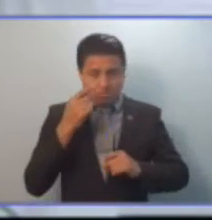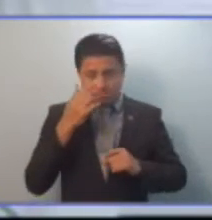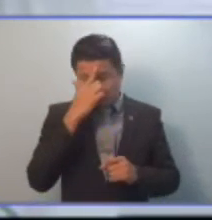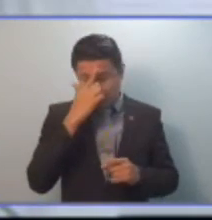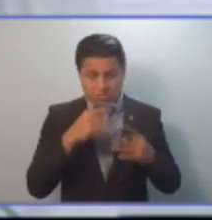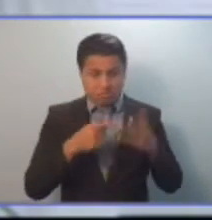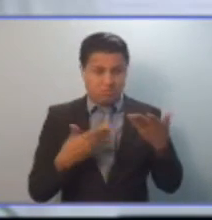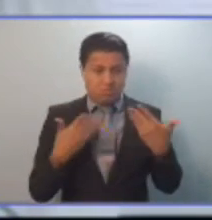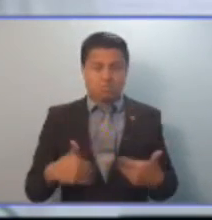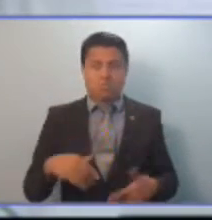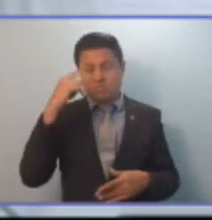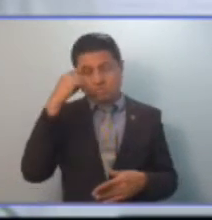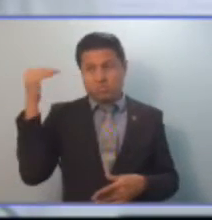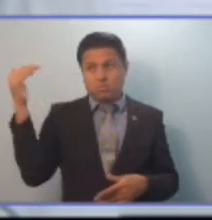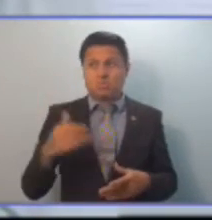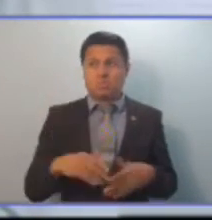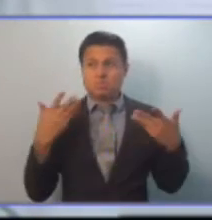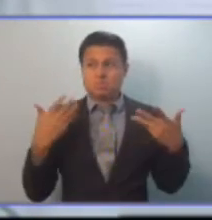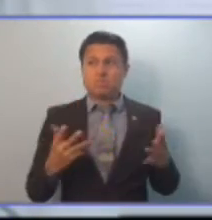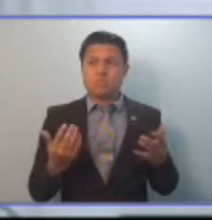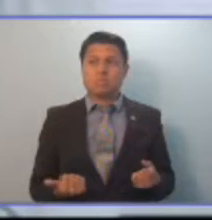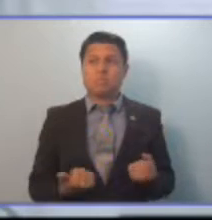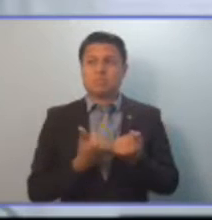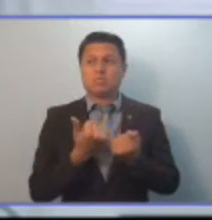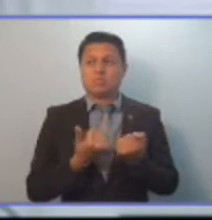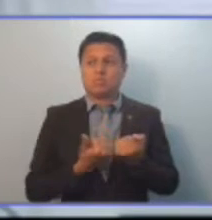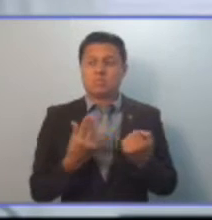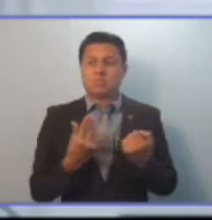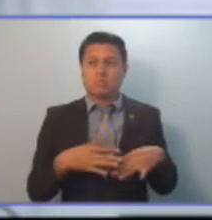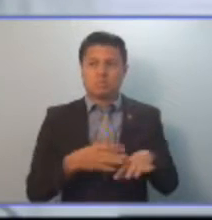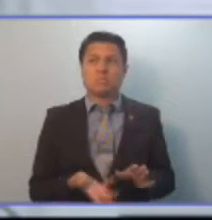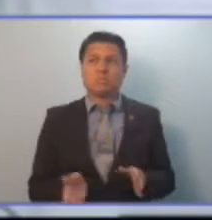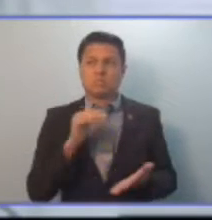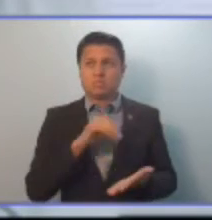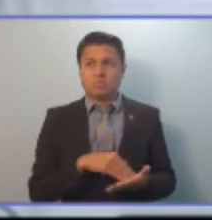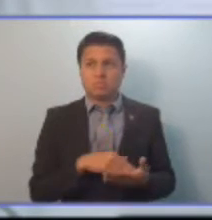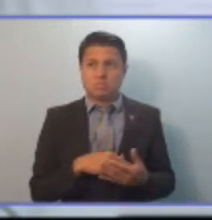derechos políticos ya restaurados.